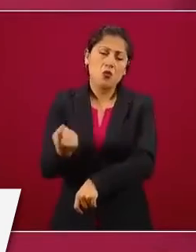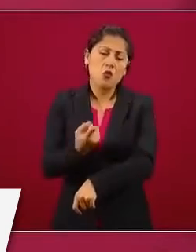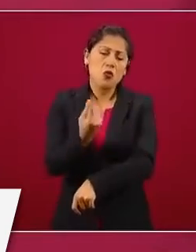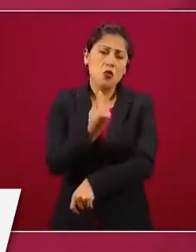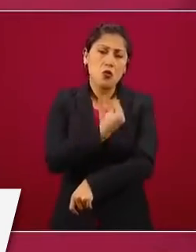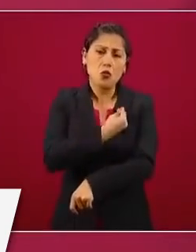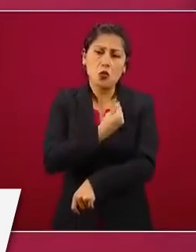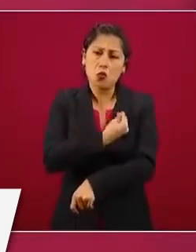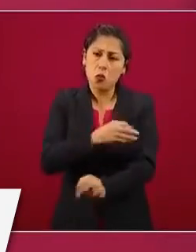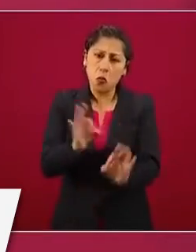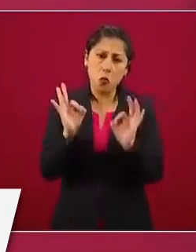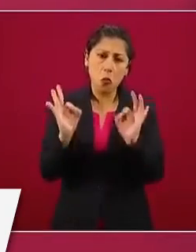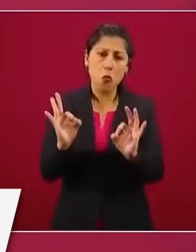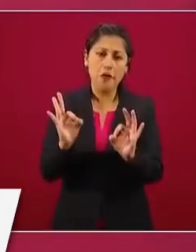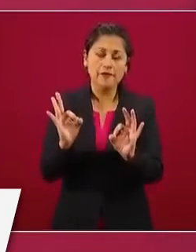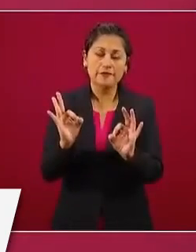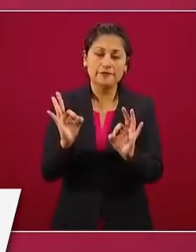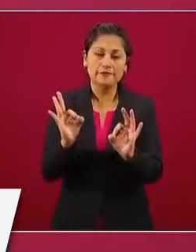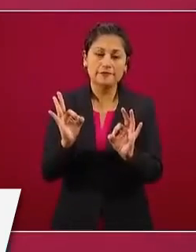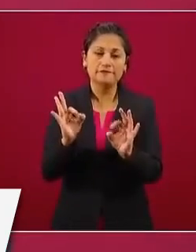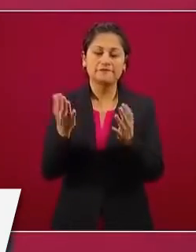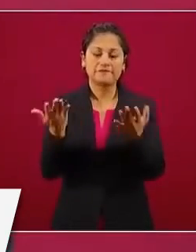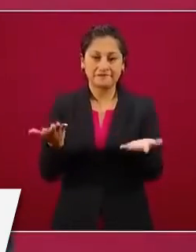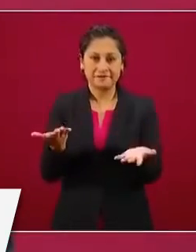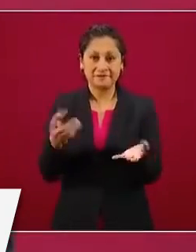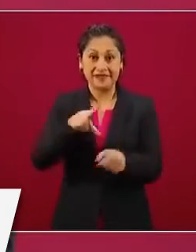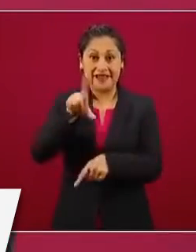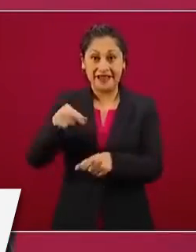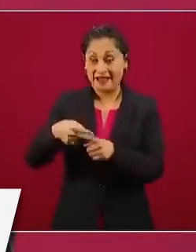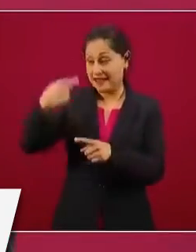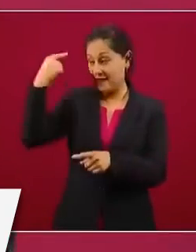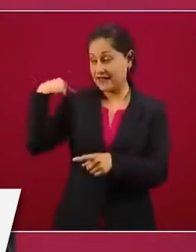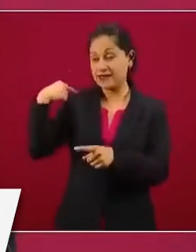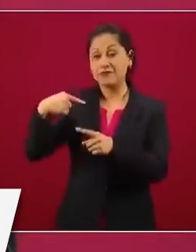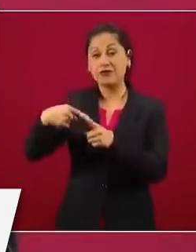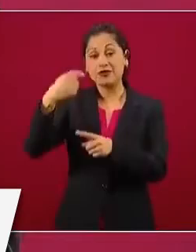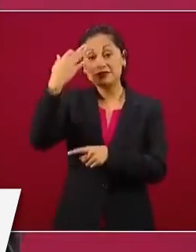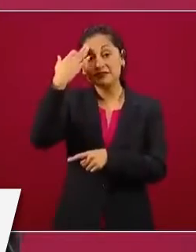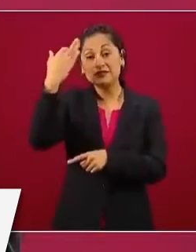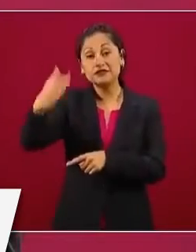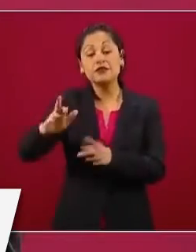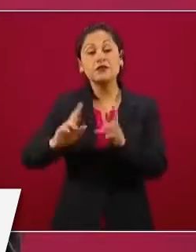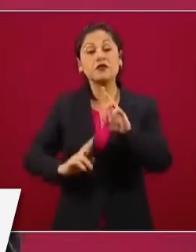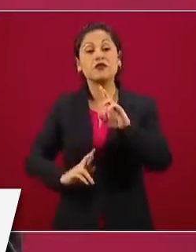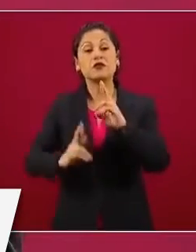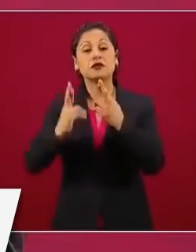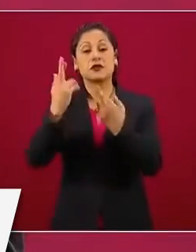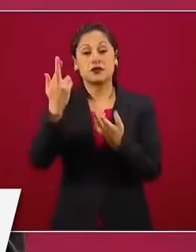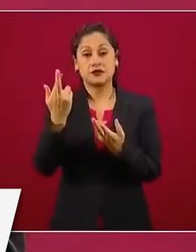Entonces, viene la revolución, se termina